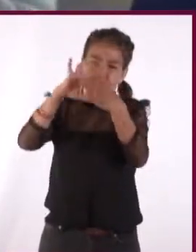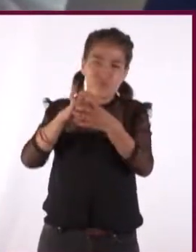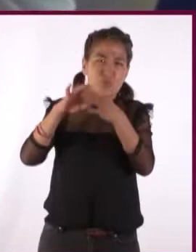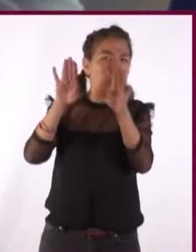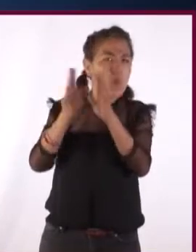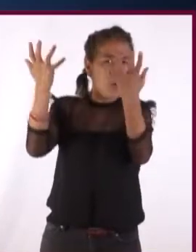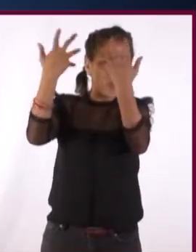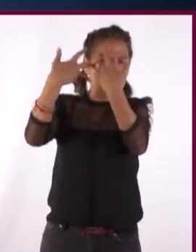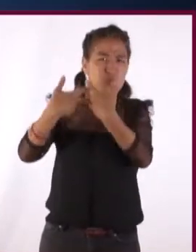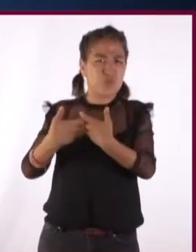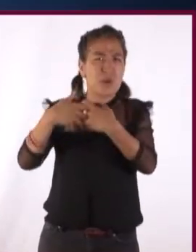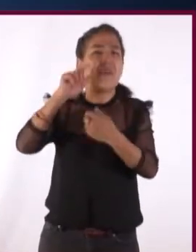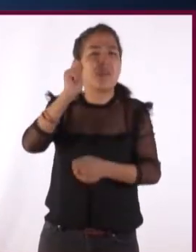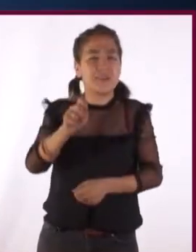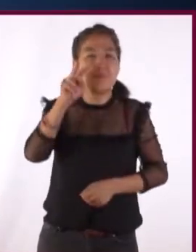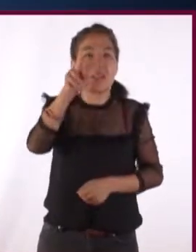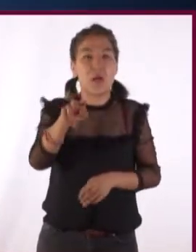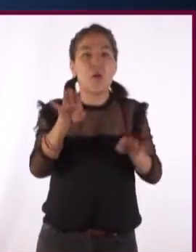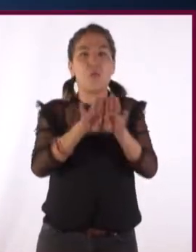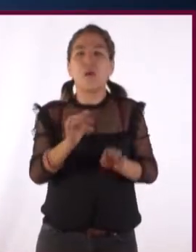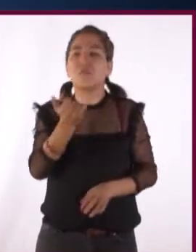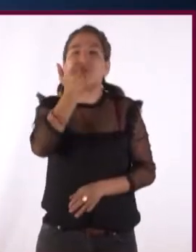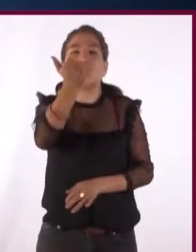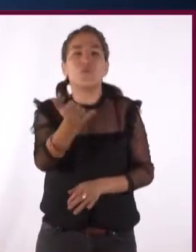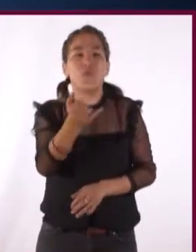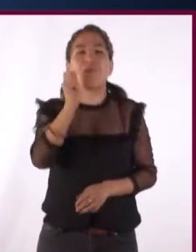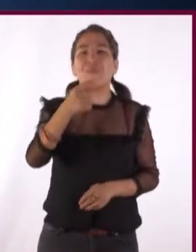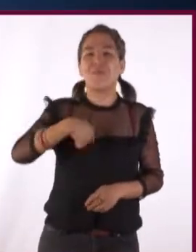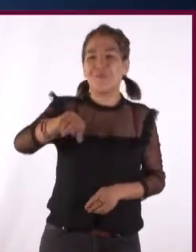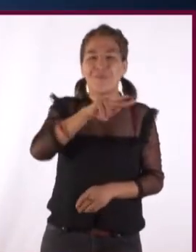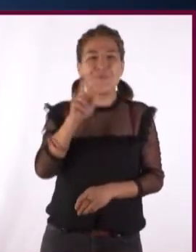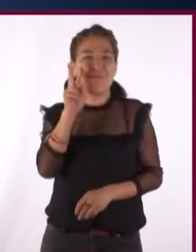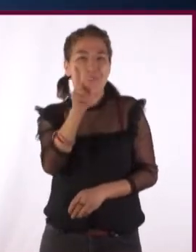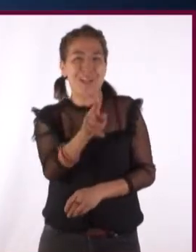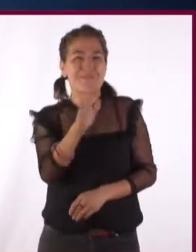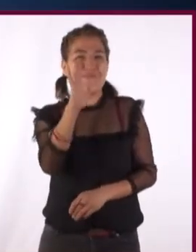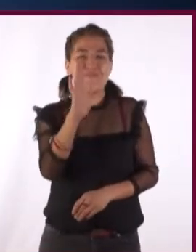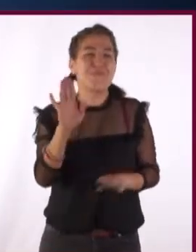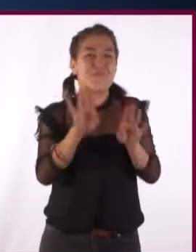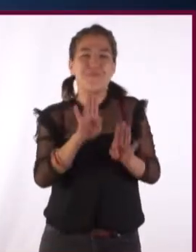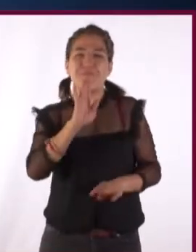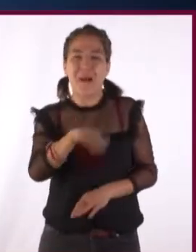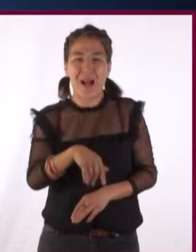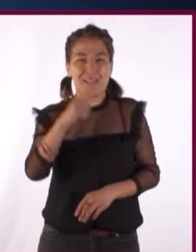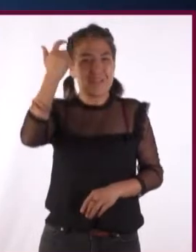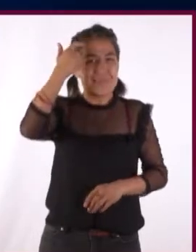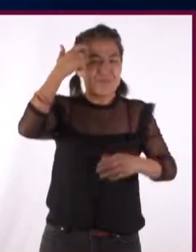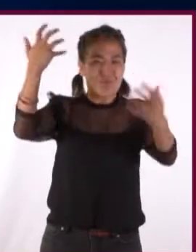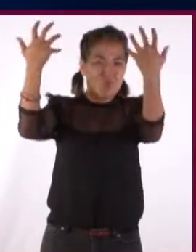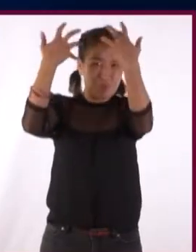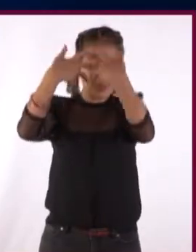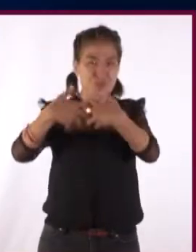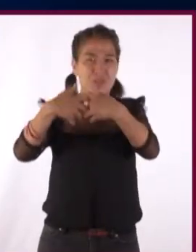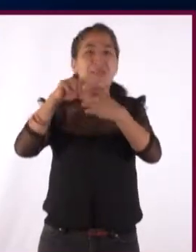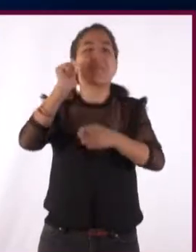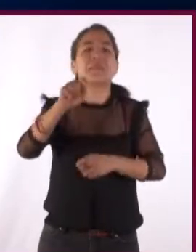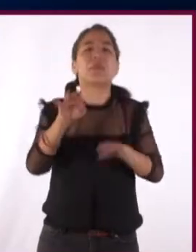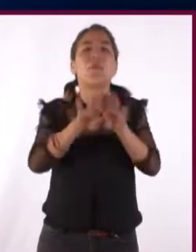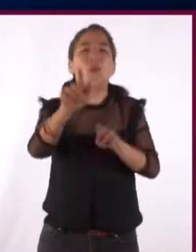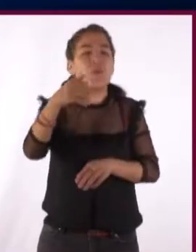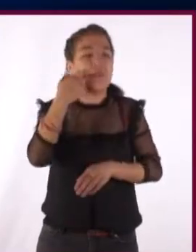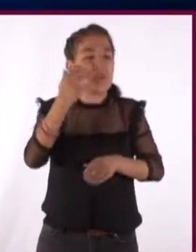trabajan juntos. Cada ilusión óptica es un error que creamos nosotros mismos en nuestro cerebro, porque debemos